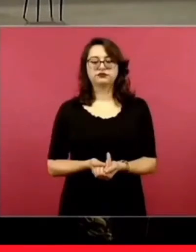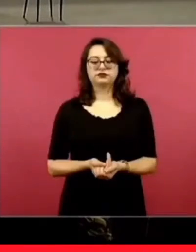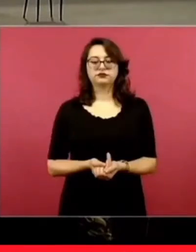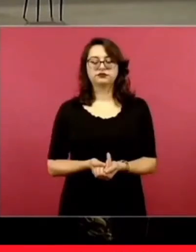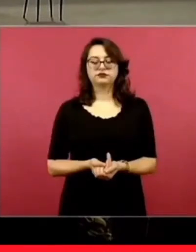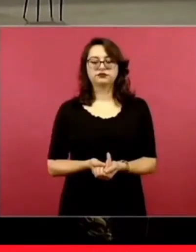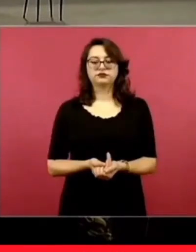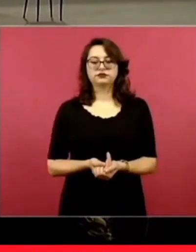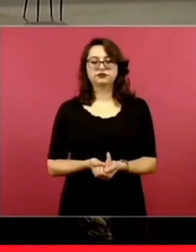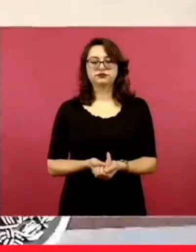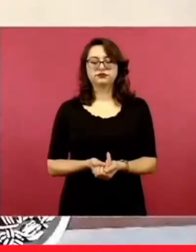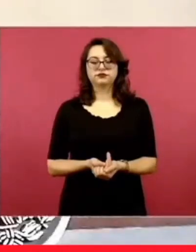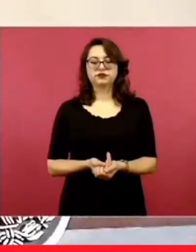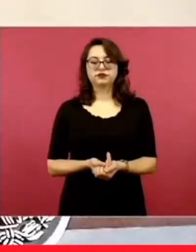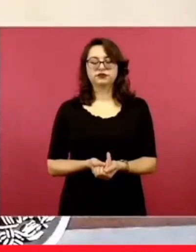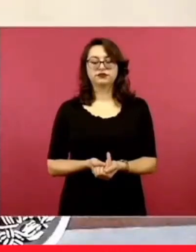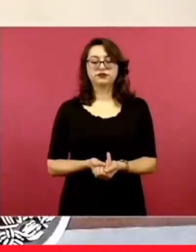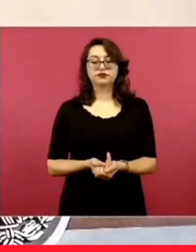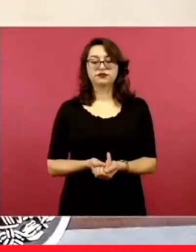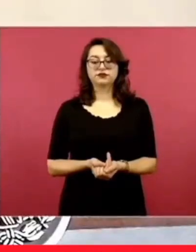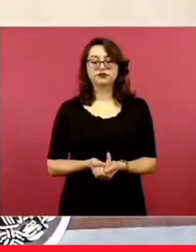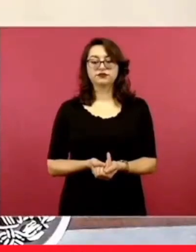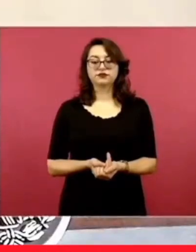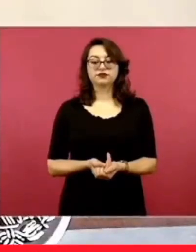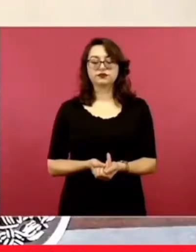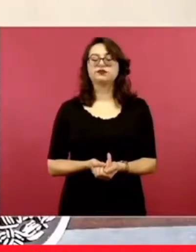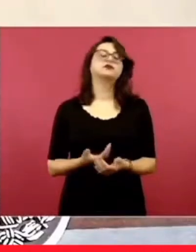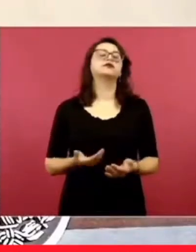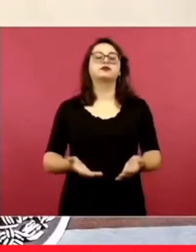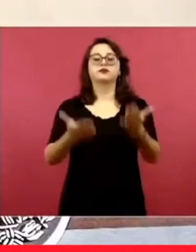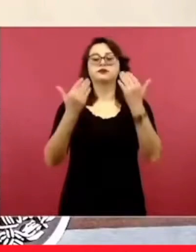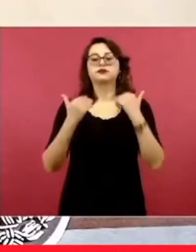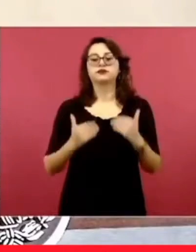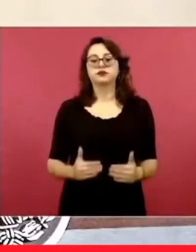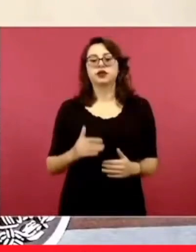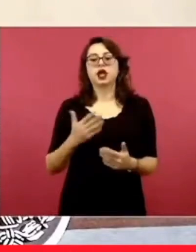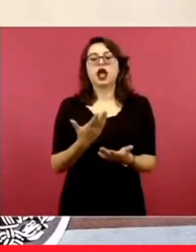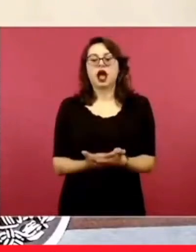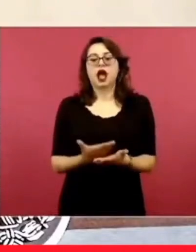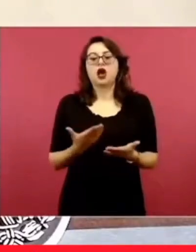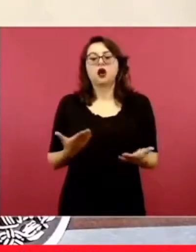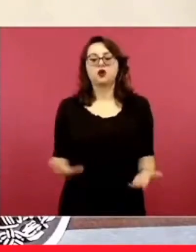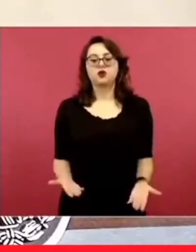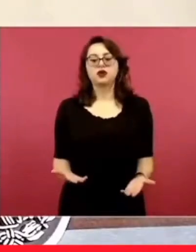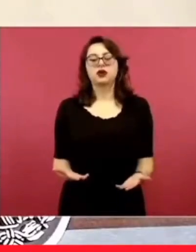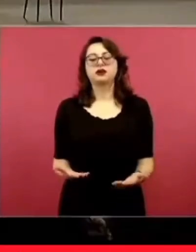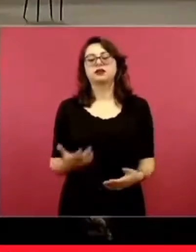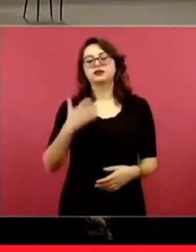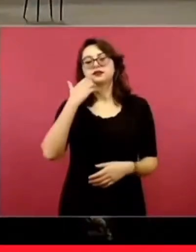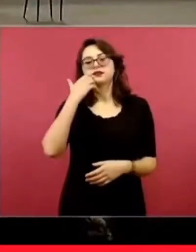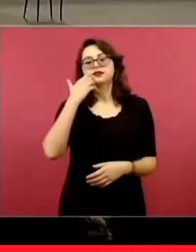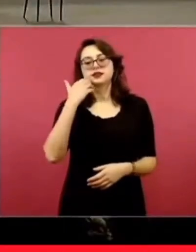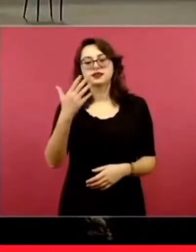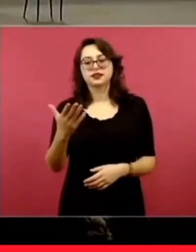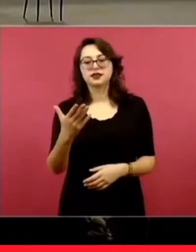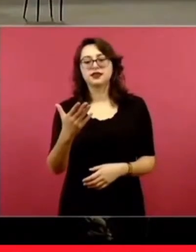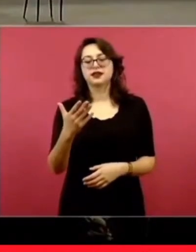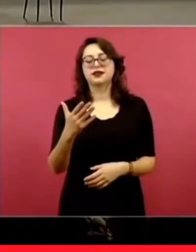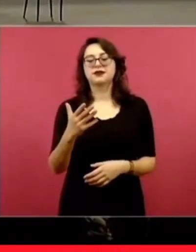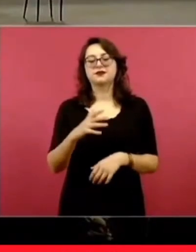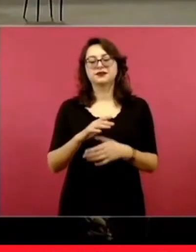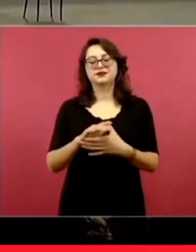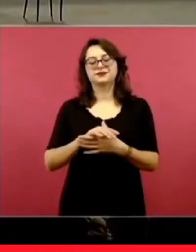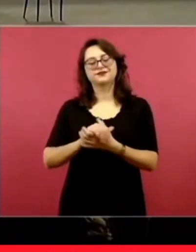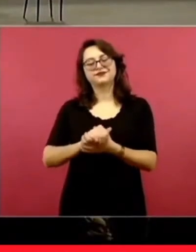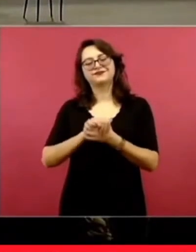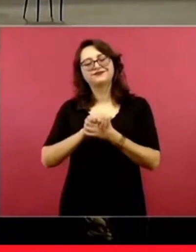la población contemporánea de Valladolid. Y pasaríamos entonces ahora con un saludo para las